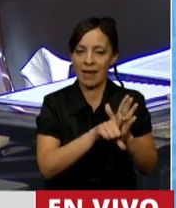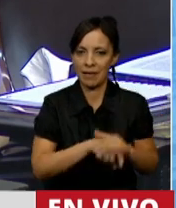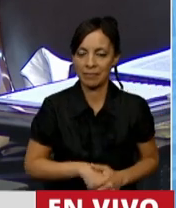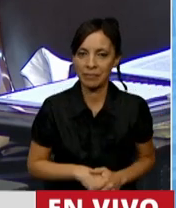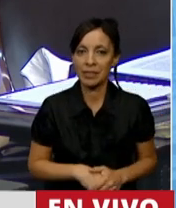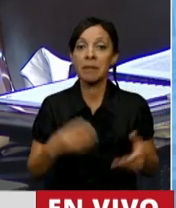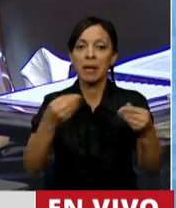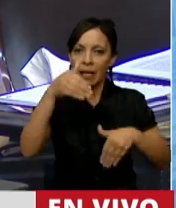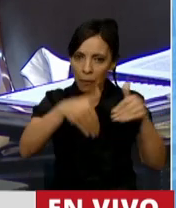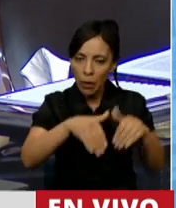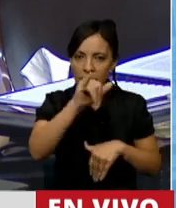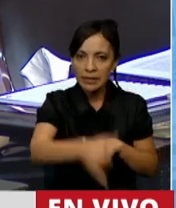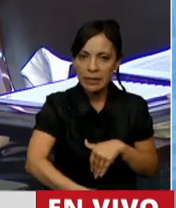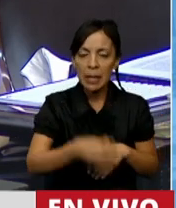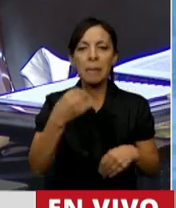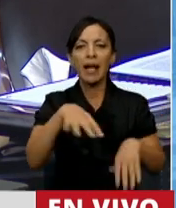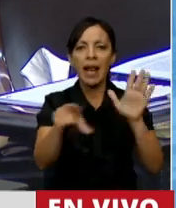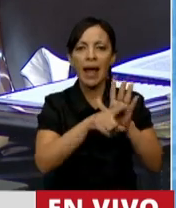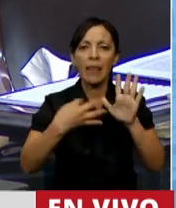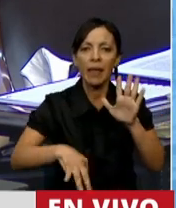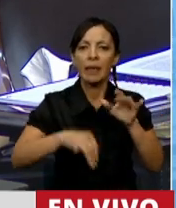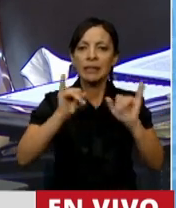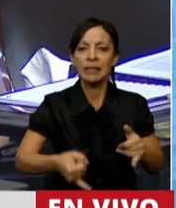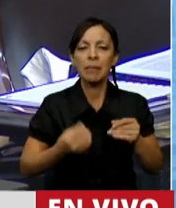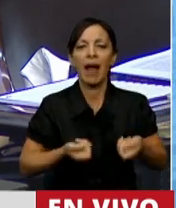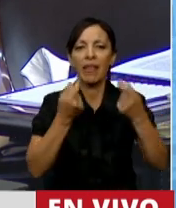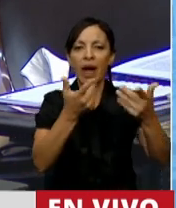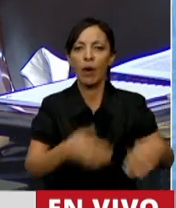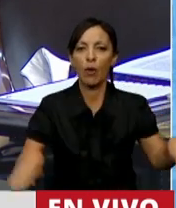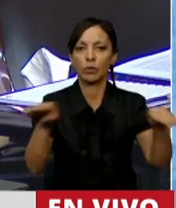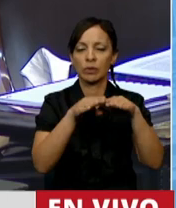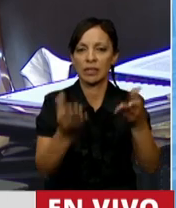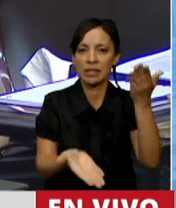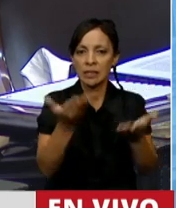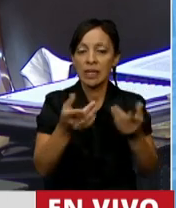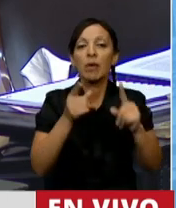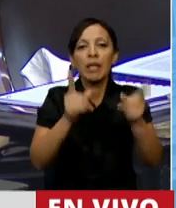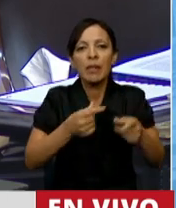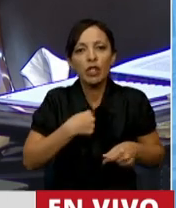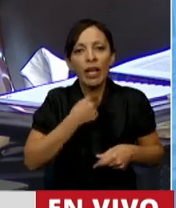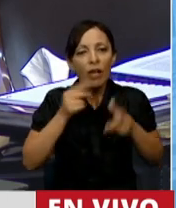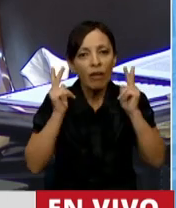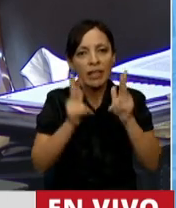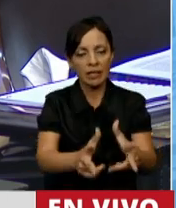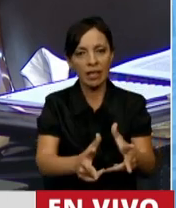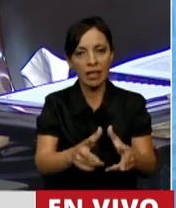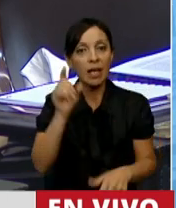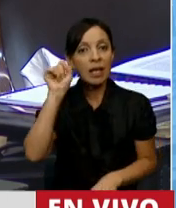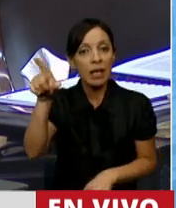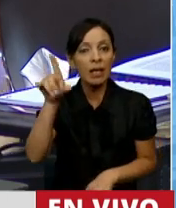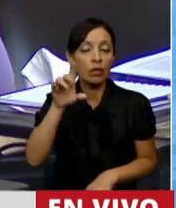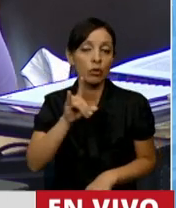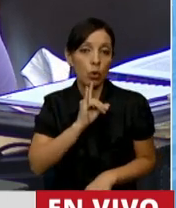para que se vote para que sea ley para que haya justicia porque también le quiero decir que en tucumán